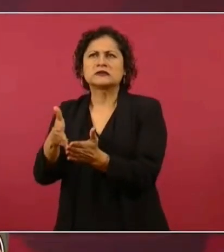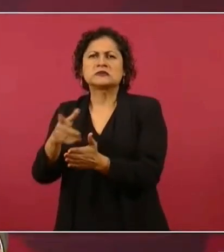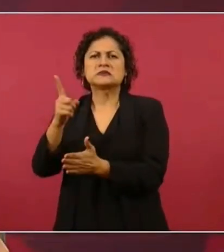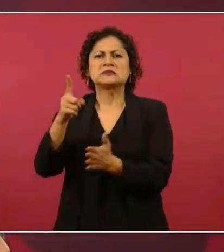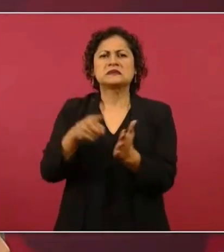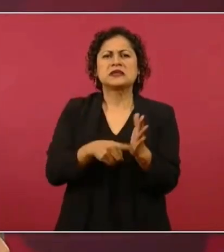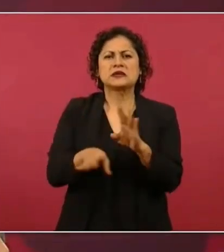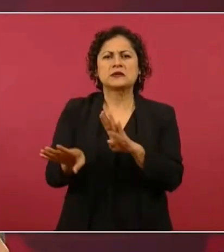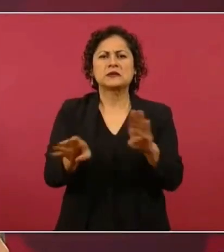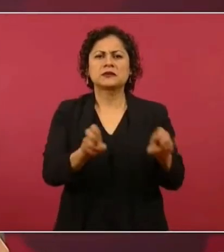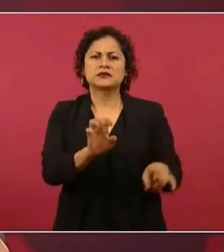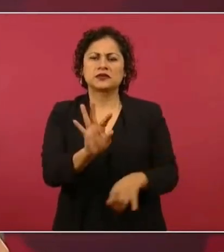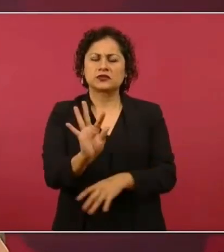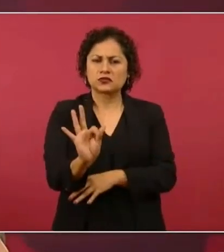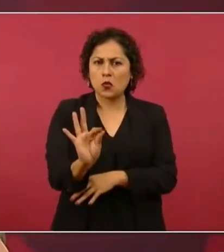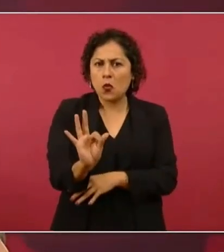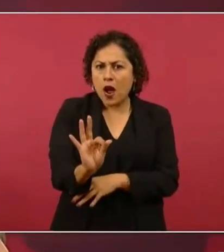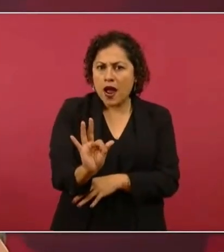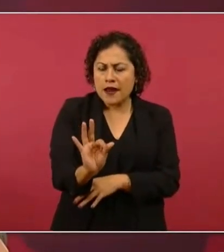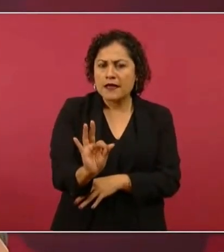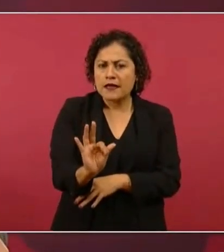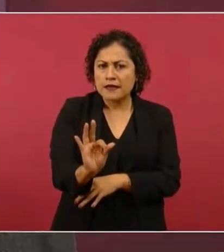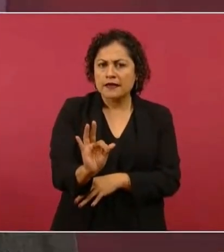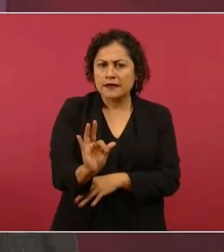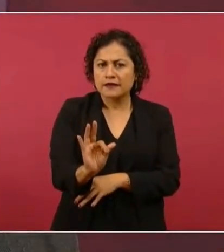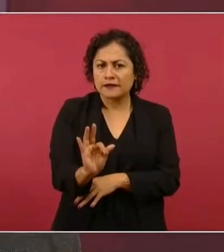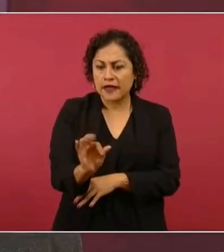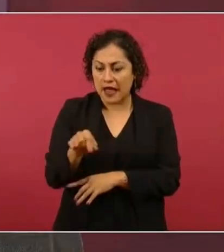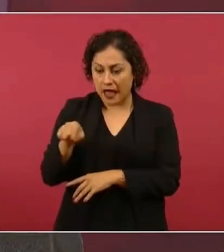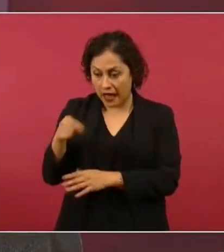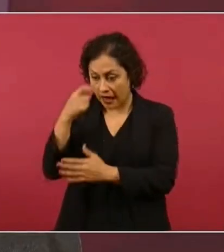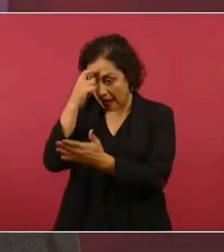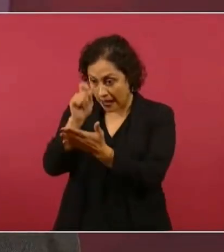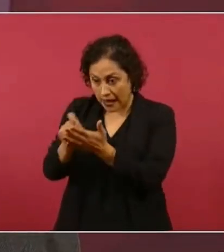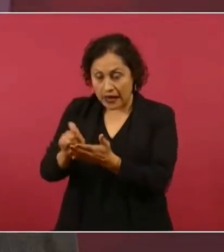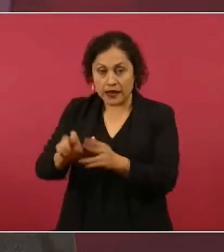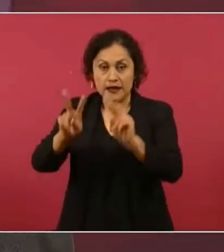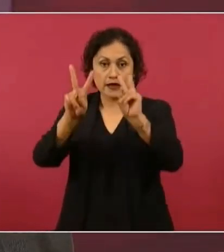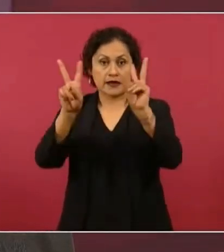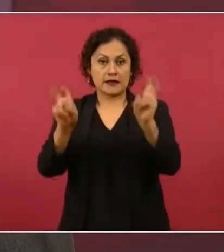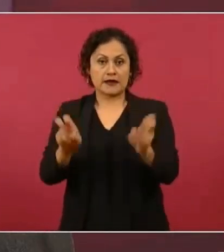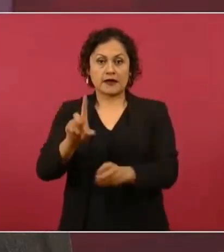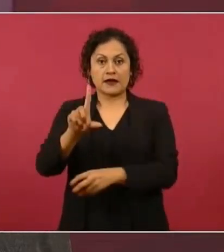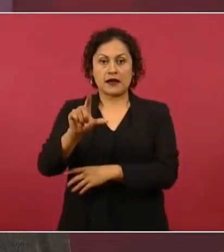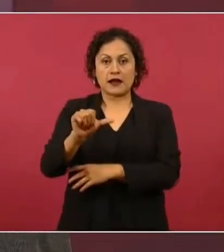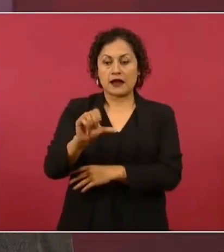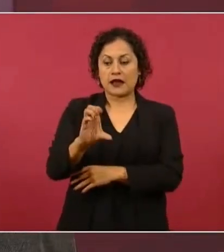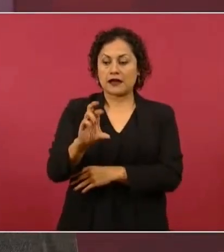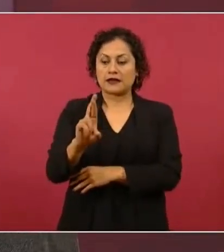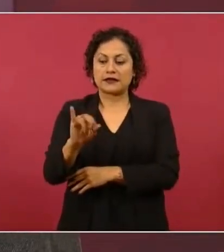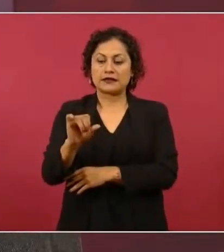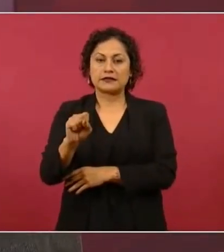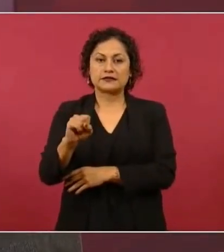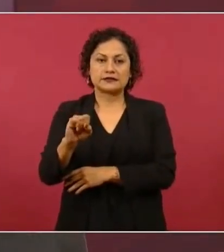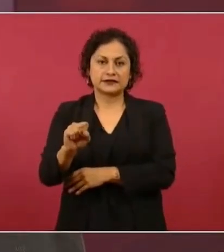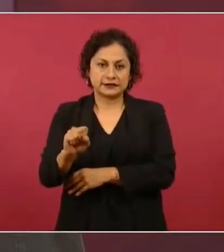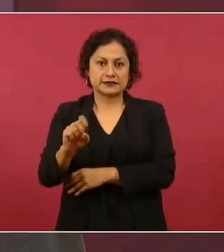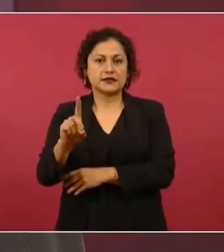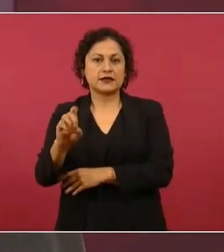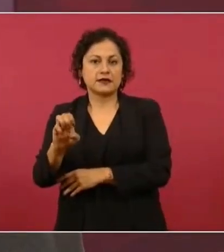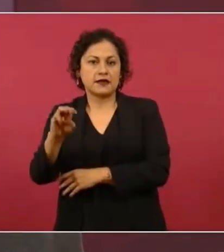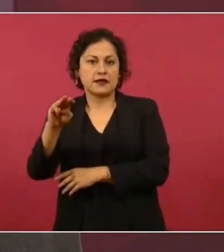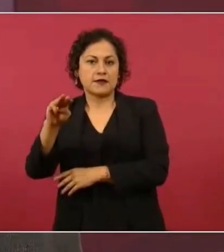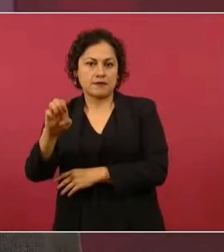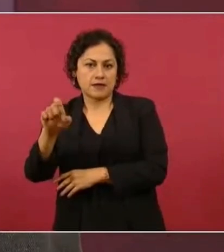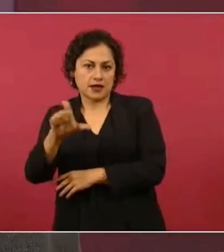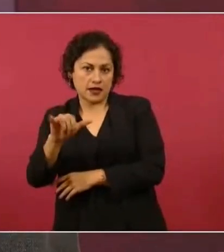40, un ensayo que se los recomiendo mucho, que se llama La crisis de México, y ya